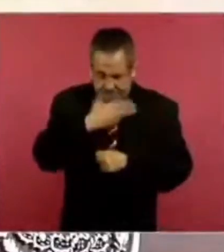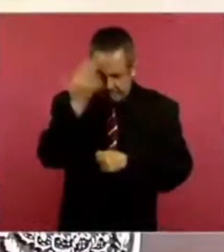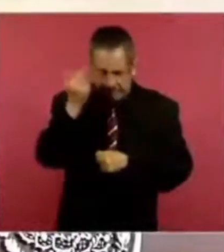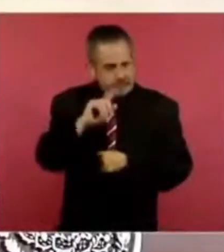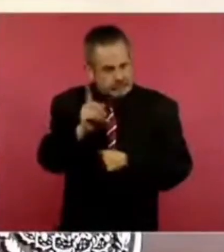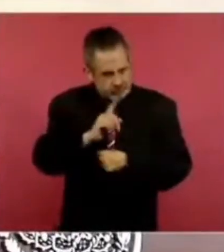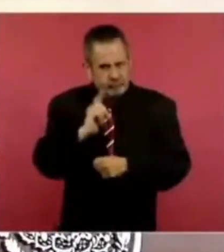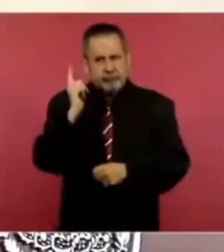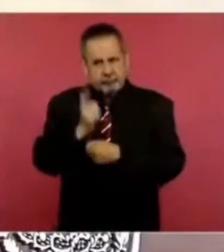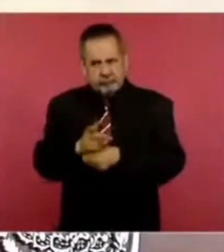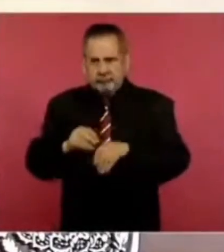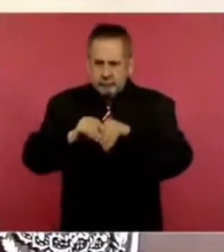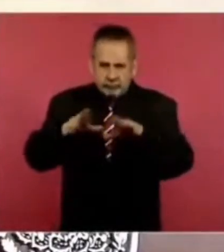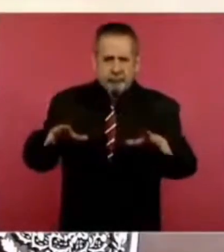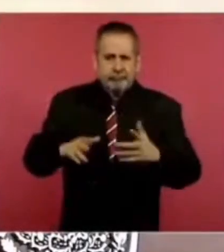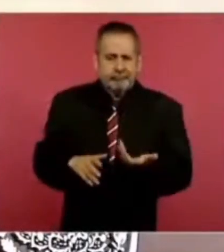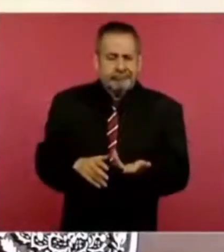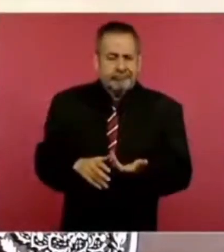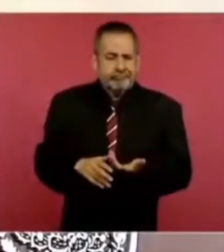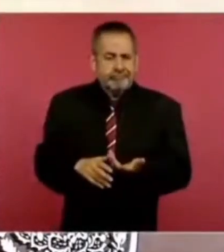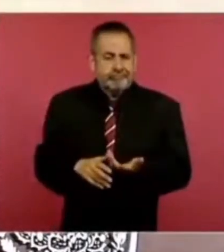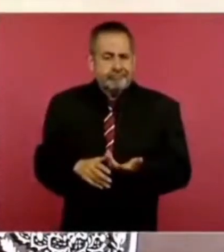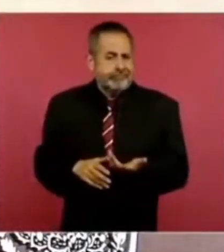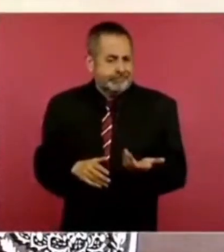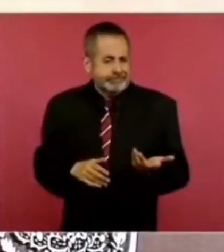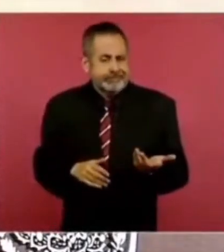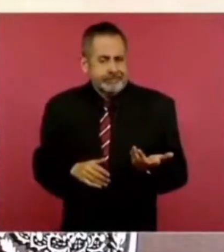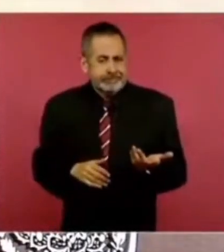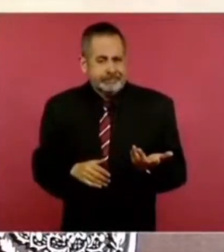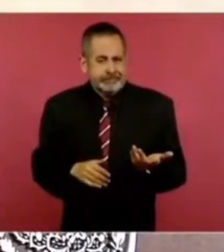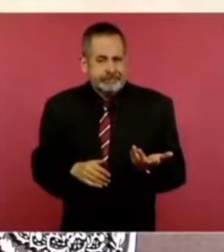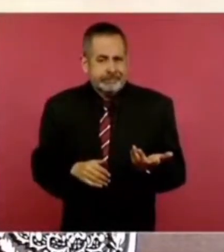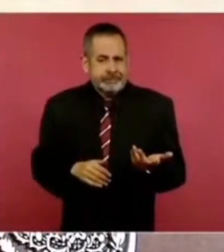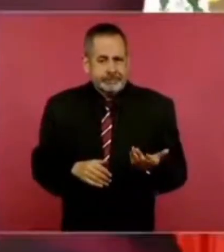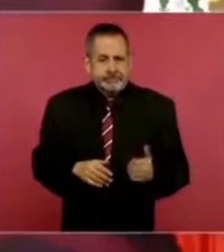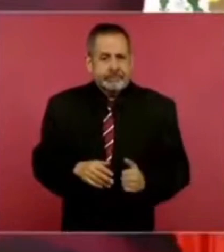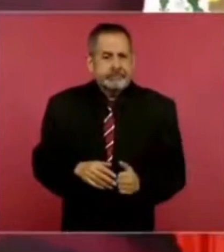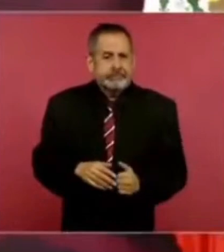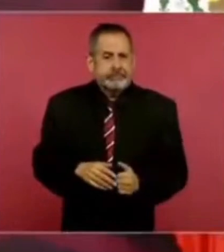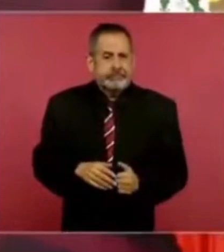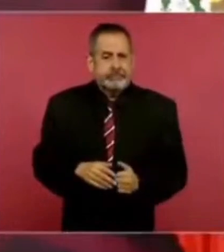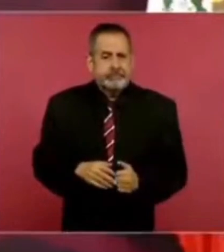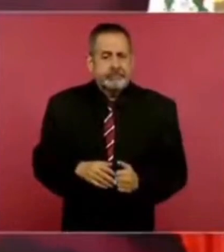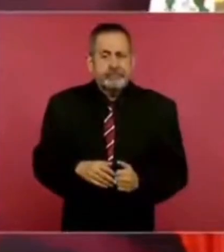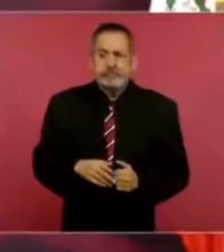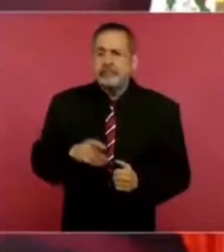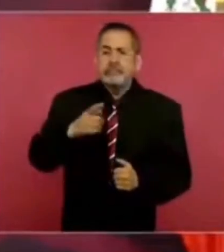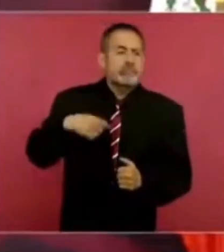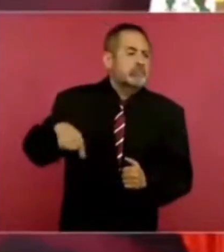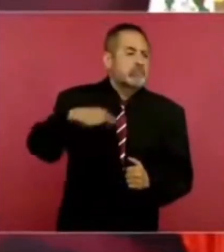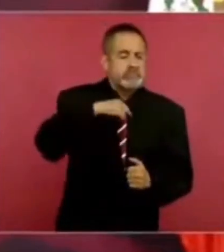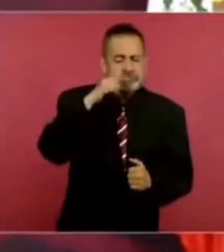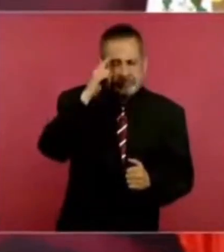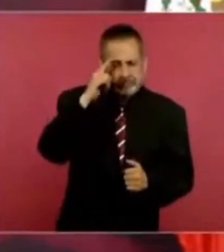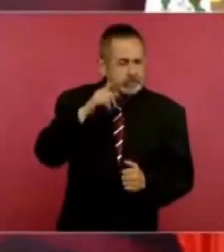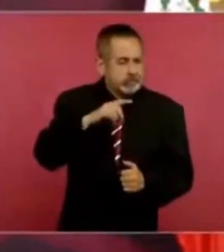se llega a creer de que es normal